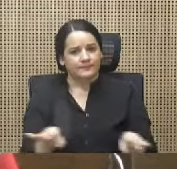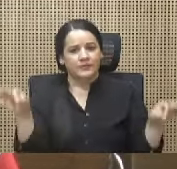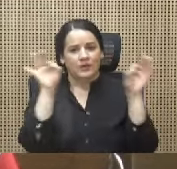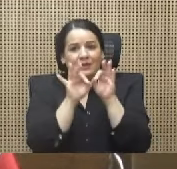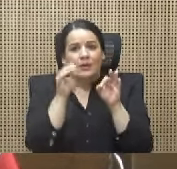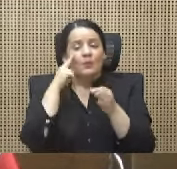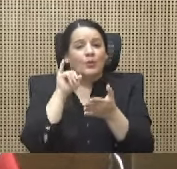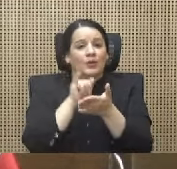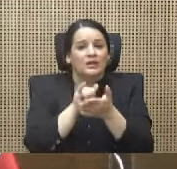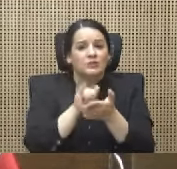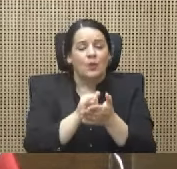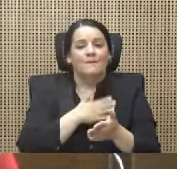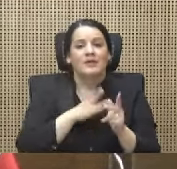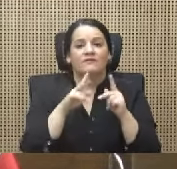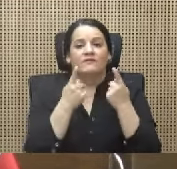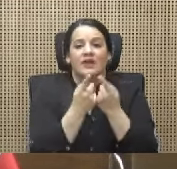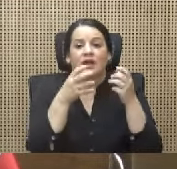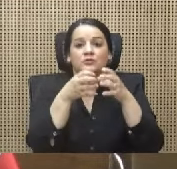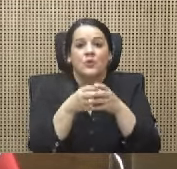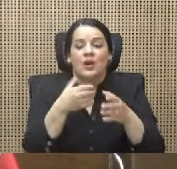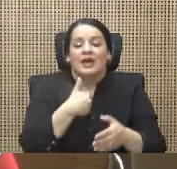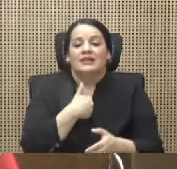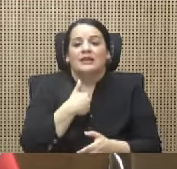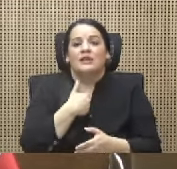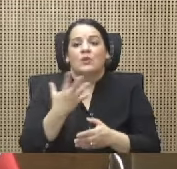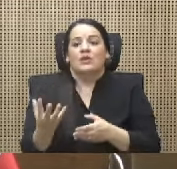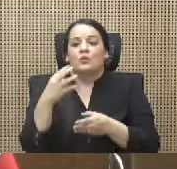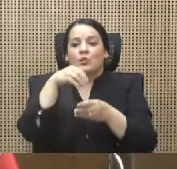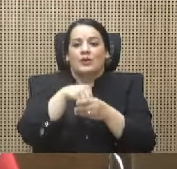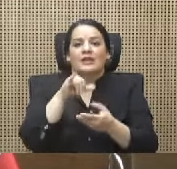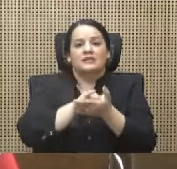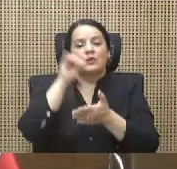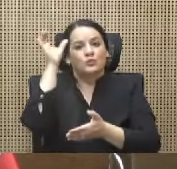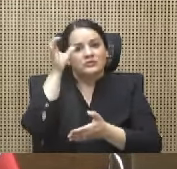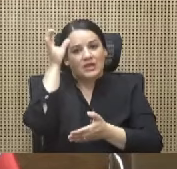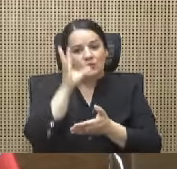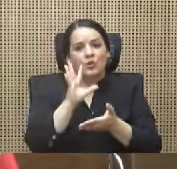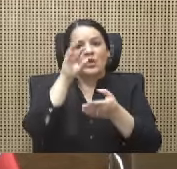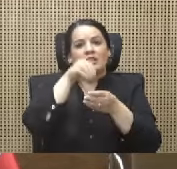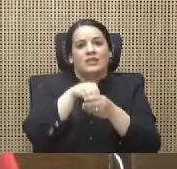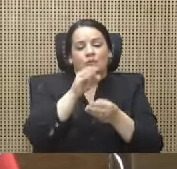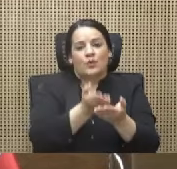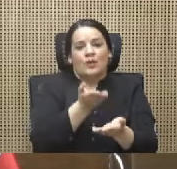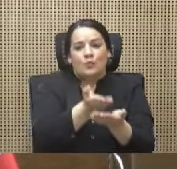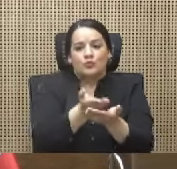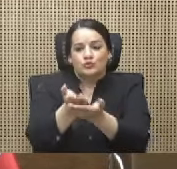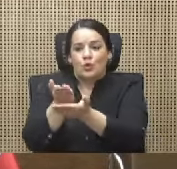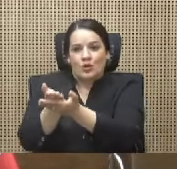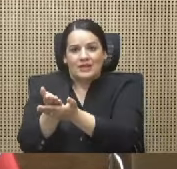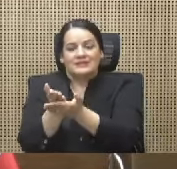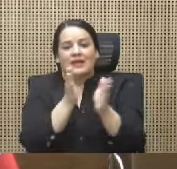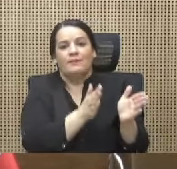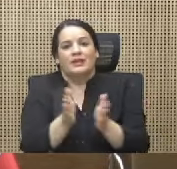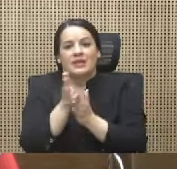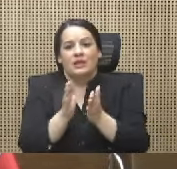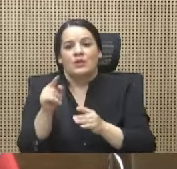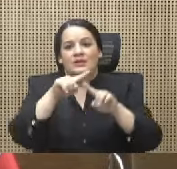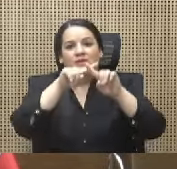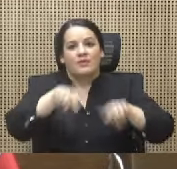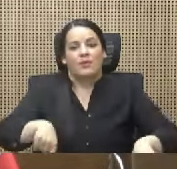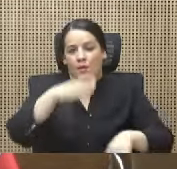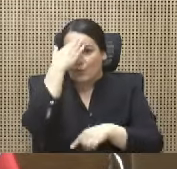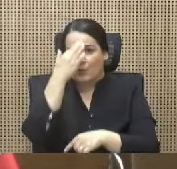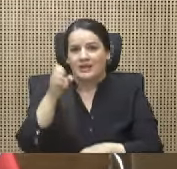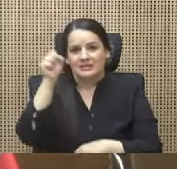y es por esto que mi fracción ha optado por incluir este concepto dentro de las mociones que planteamos y que se rechazaron, porque